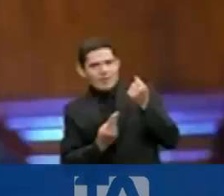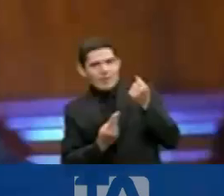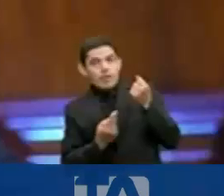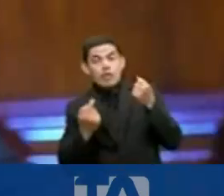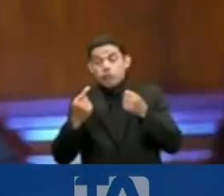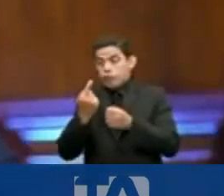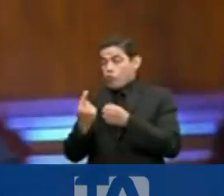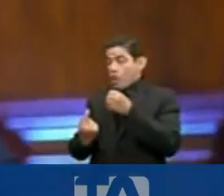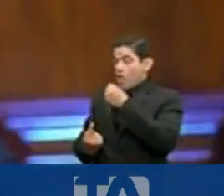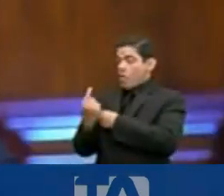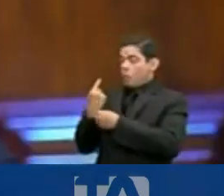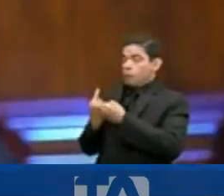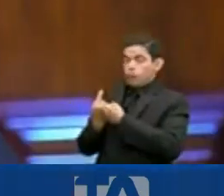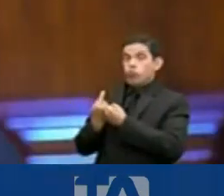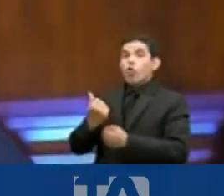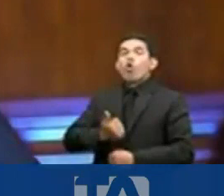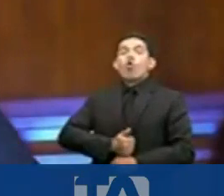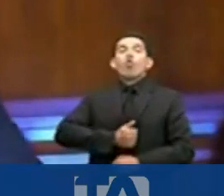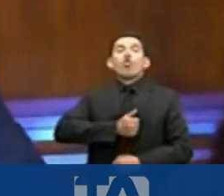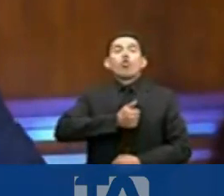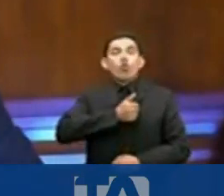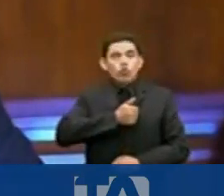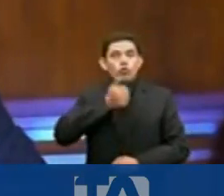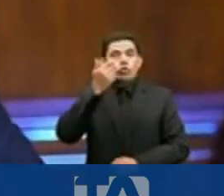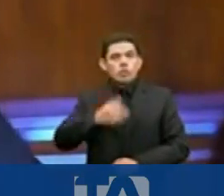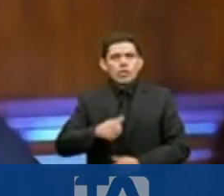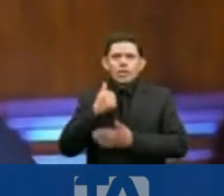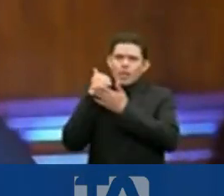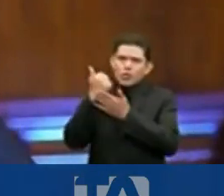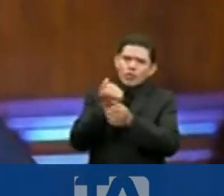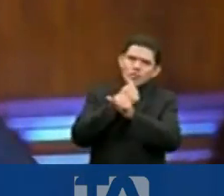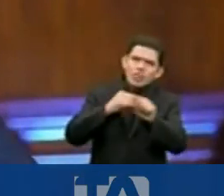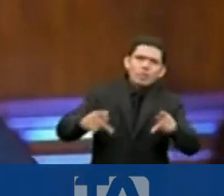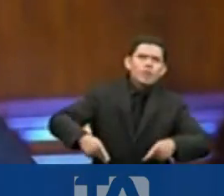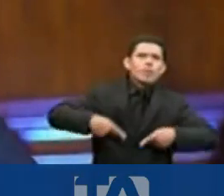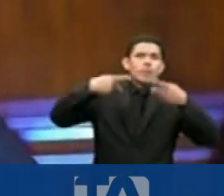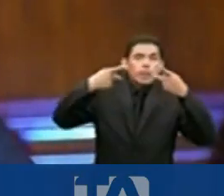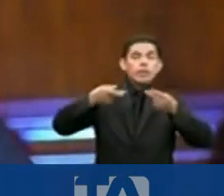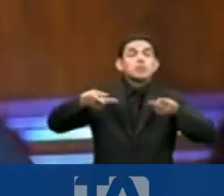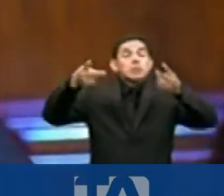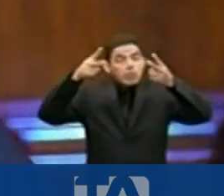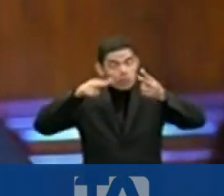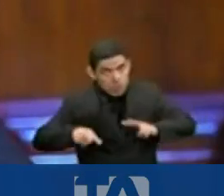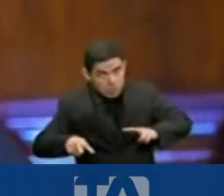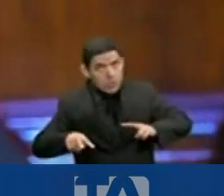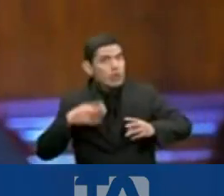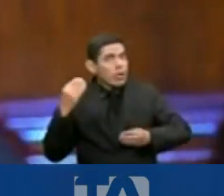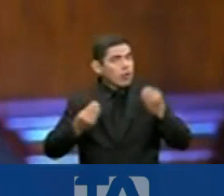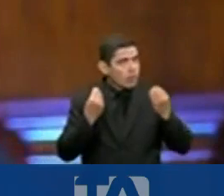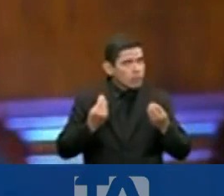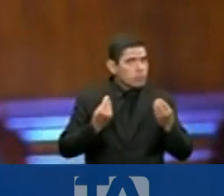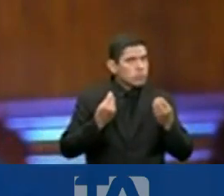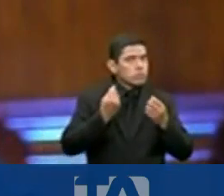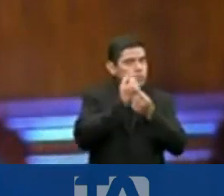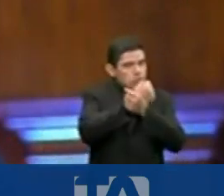aseguró. Orgulloso de que hemos salvado tantas vidas, pero también de que hemos salvado